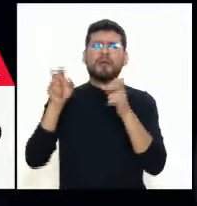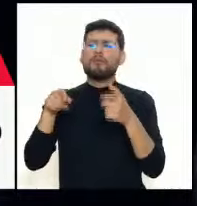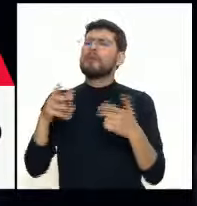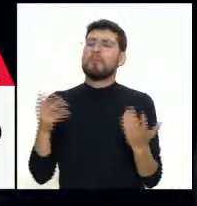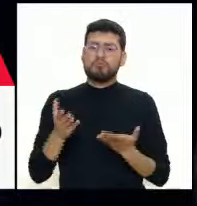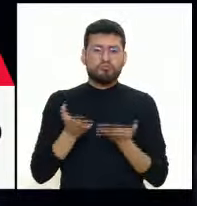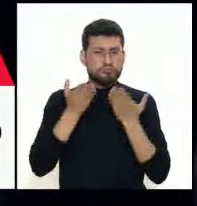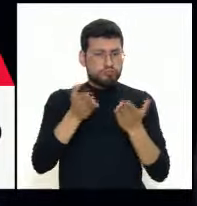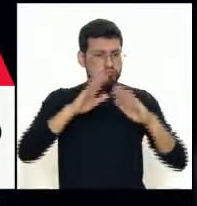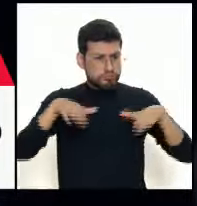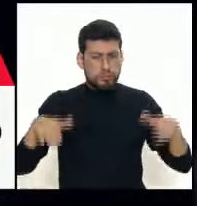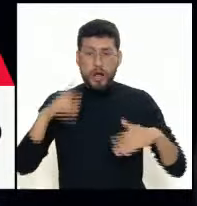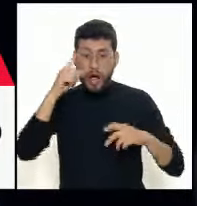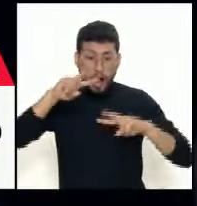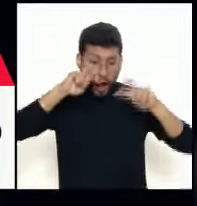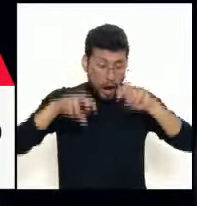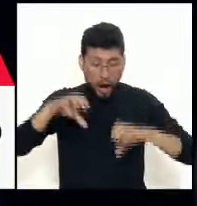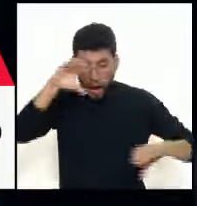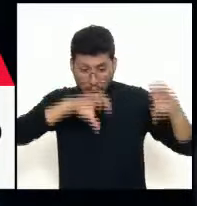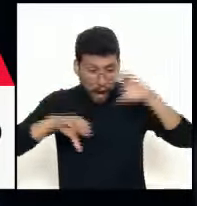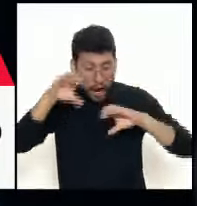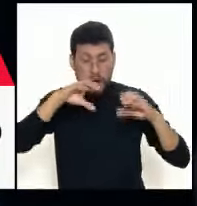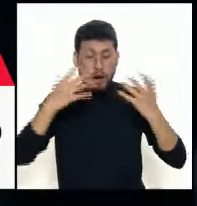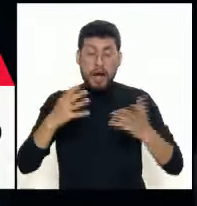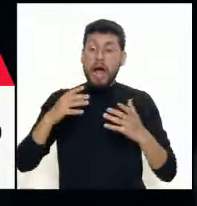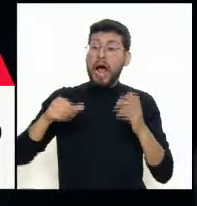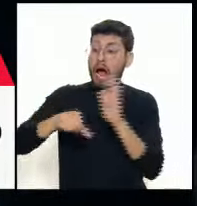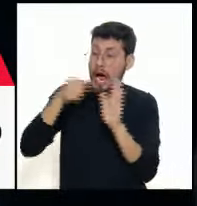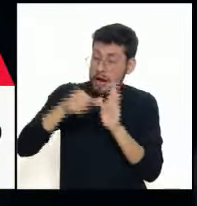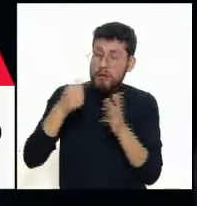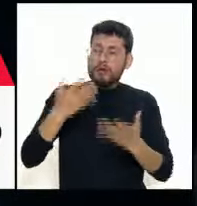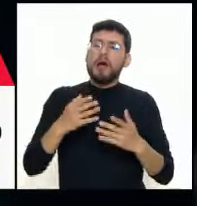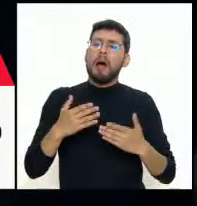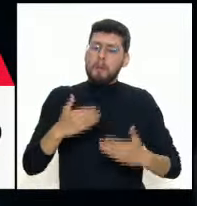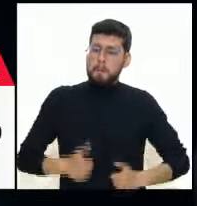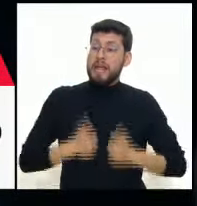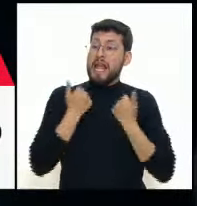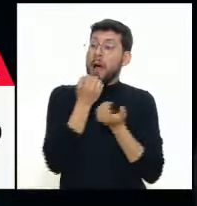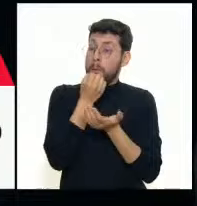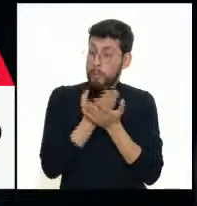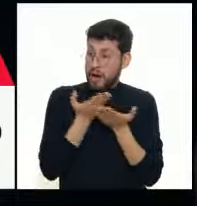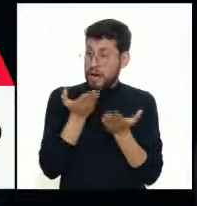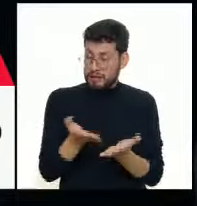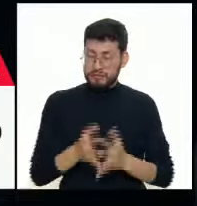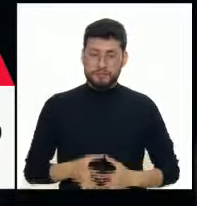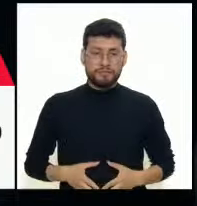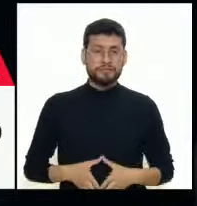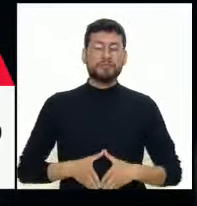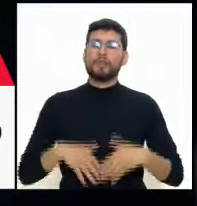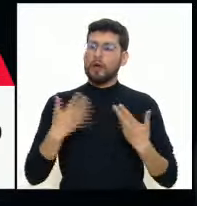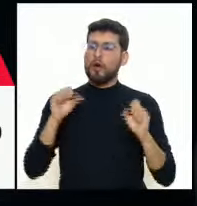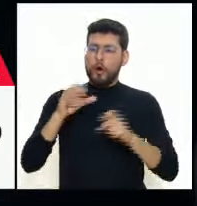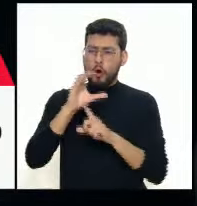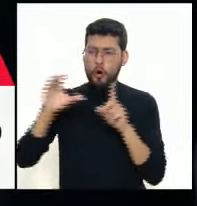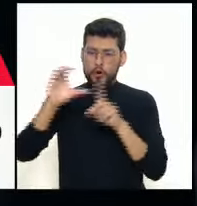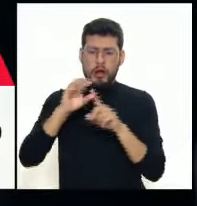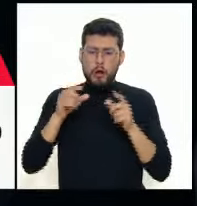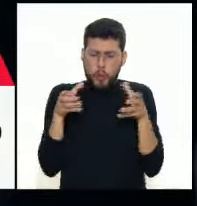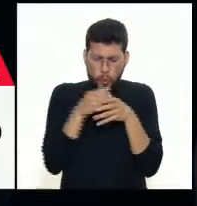interés de nuestros niños por la ciencia, las artes y un estilo de vida saludable. Descentralizar la